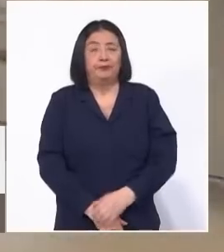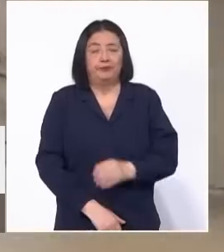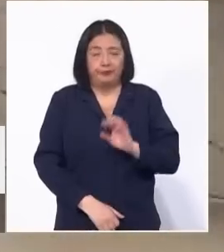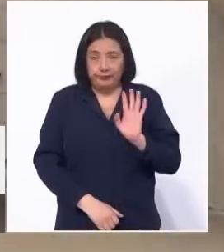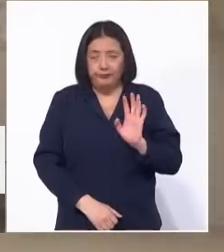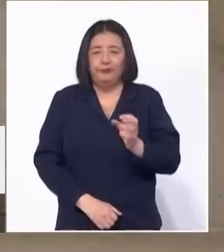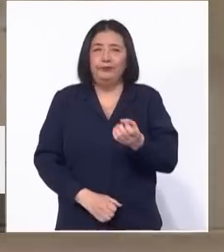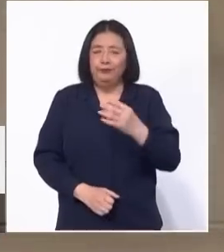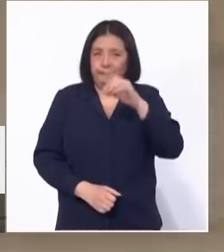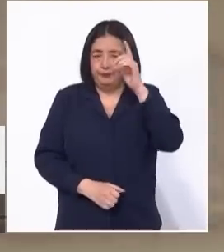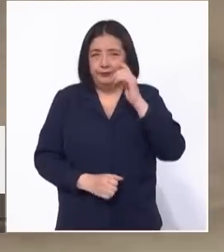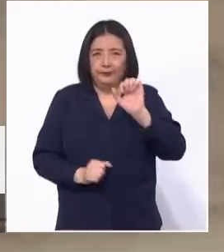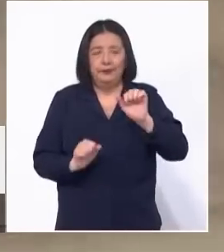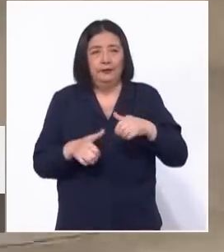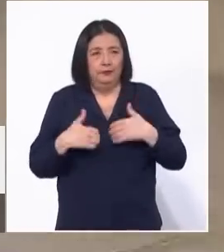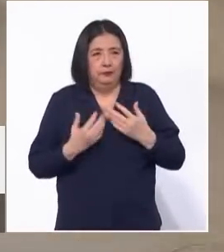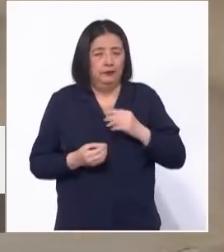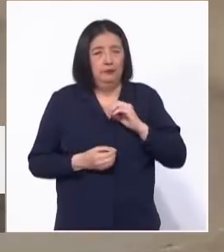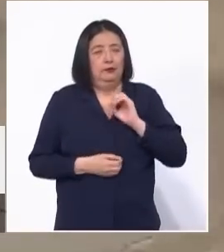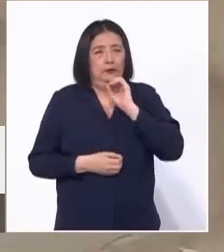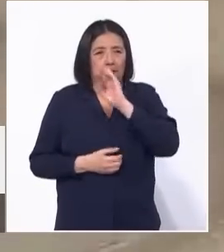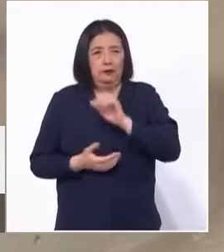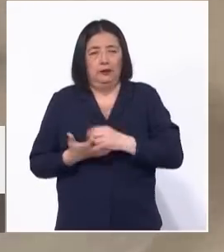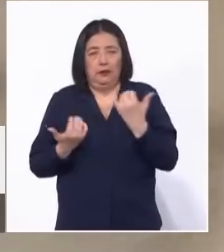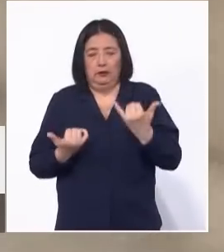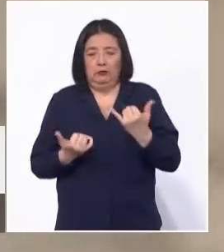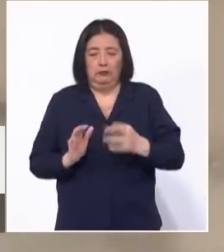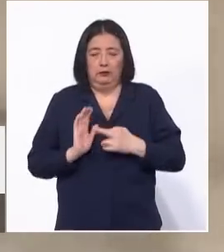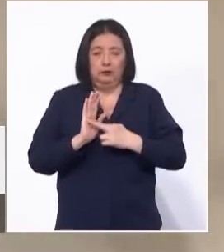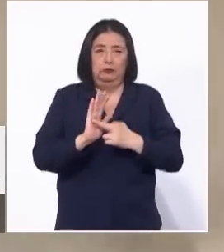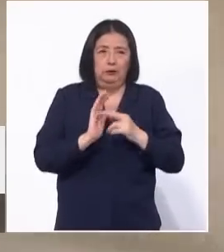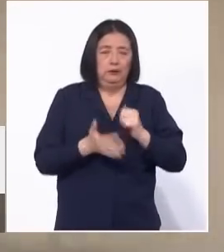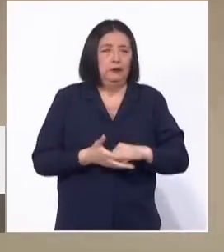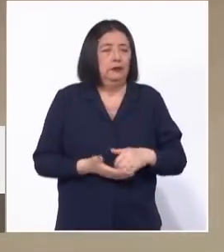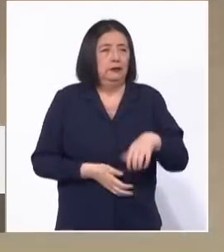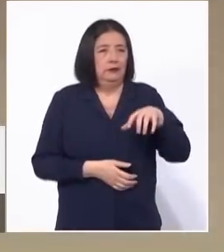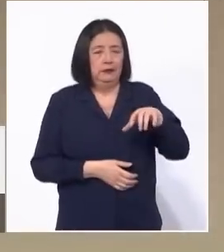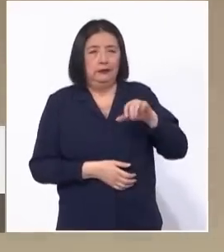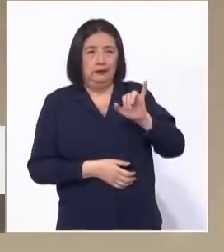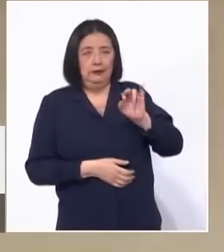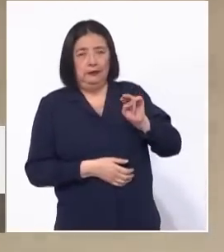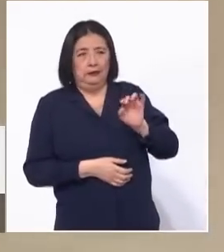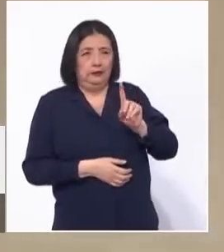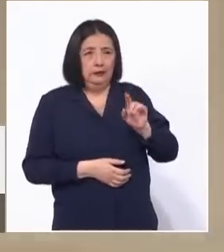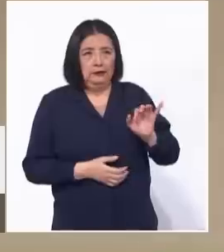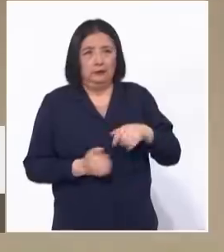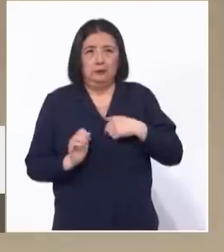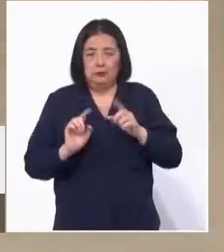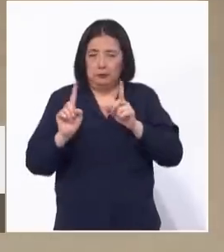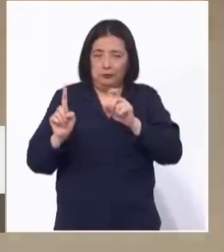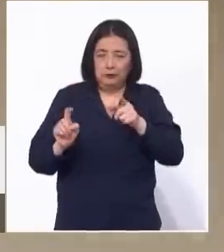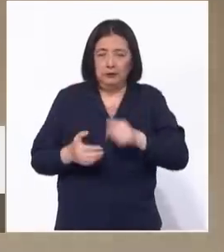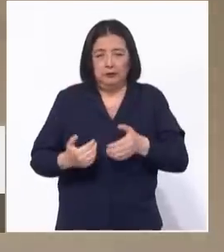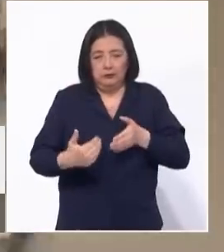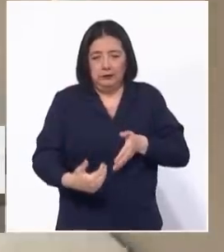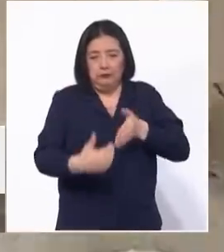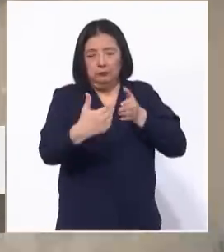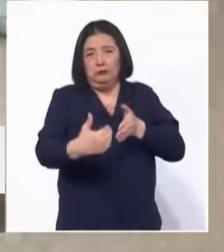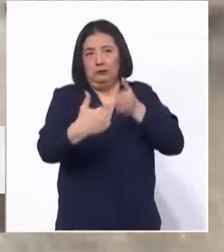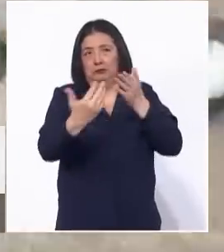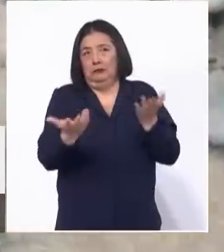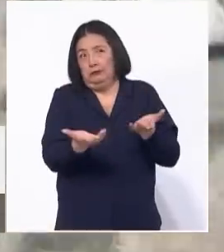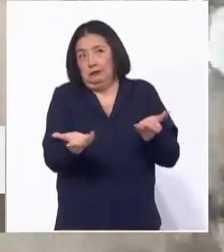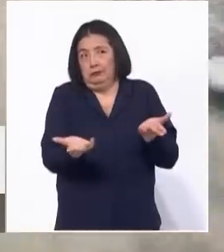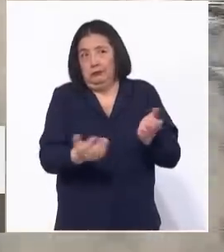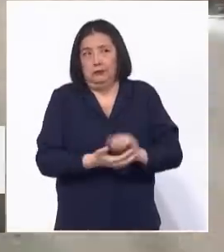Justamente, Lorena, esa pregunta quizás se la podemos trasladar. Tenemos un representante de Indesi y podríamos consultarle sobre este muro de contención que quizá